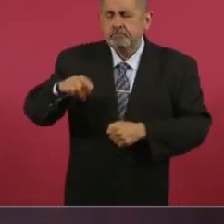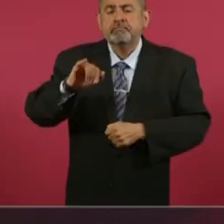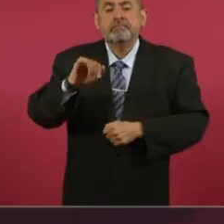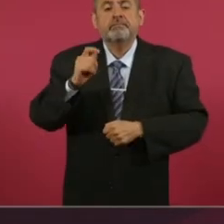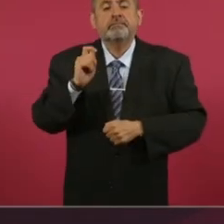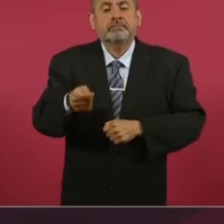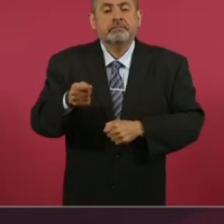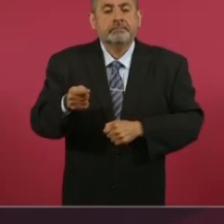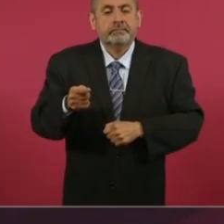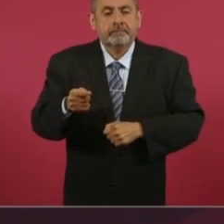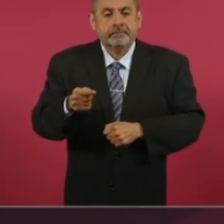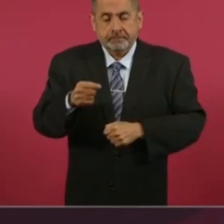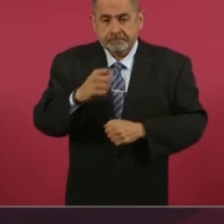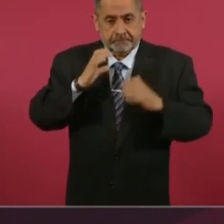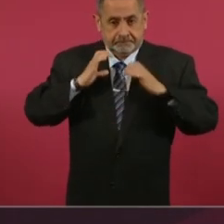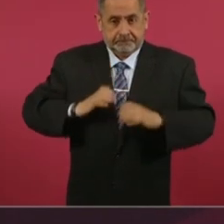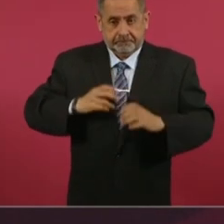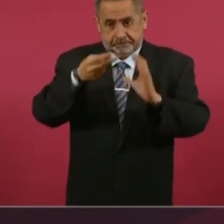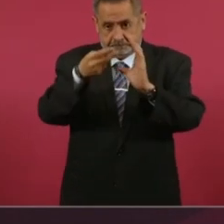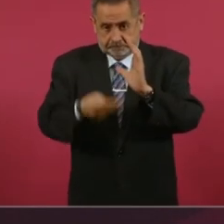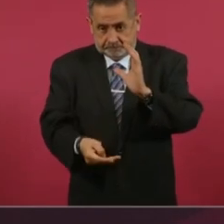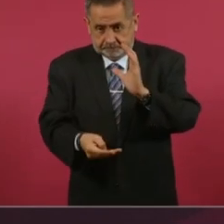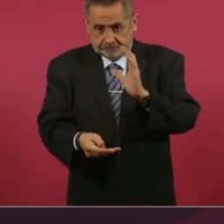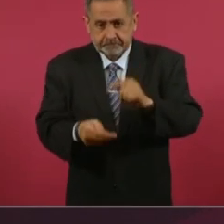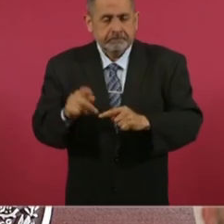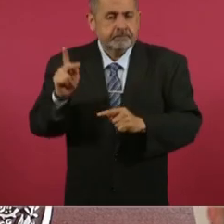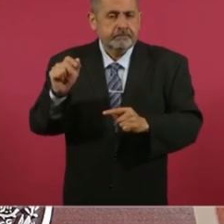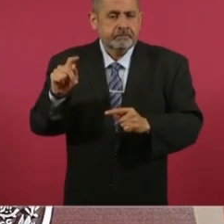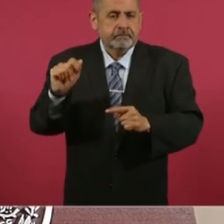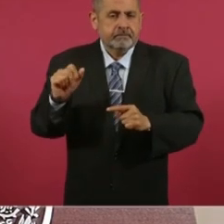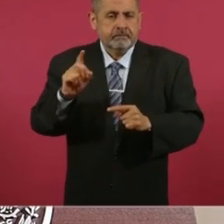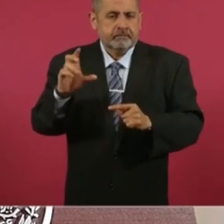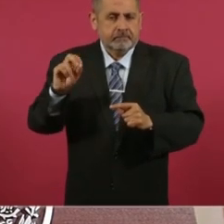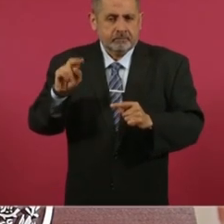íbamos a rescatar a los mineros de Pasta de Concho